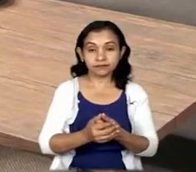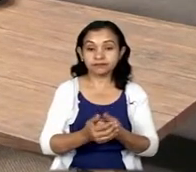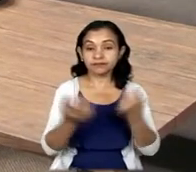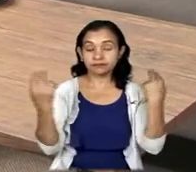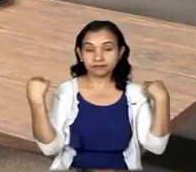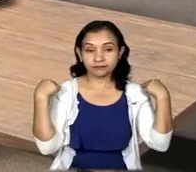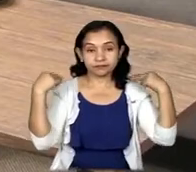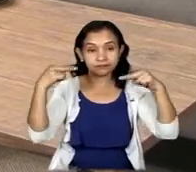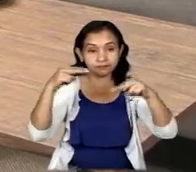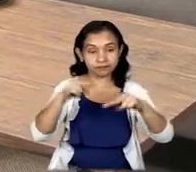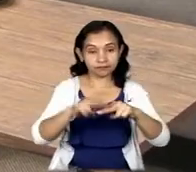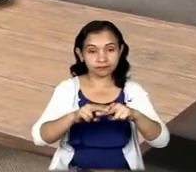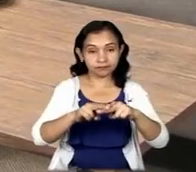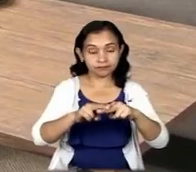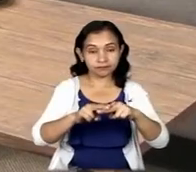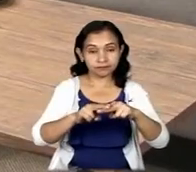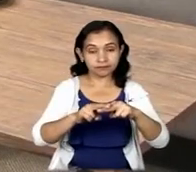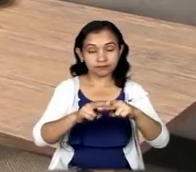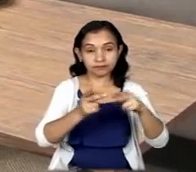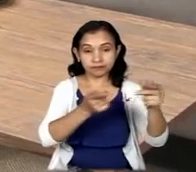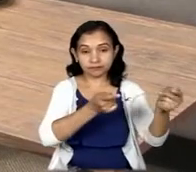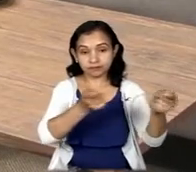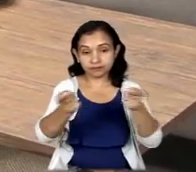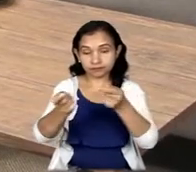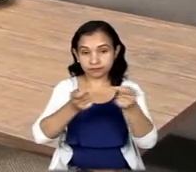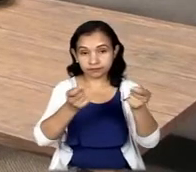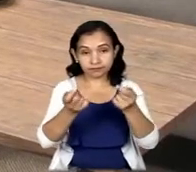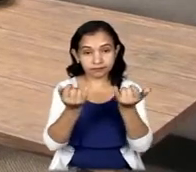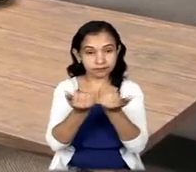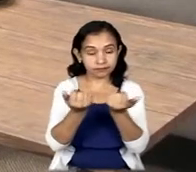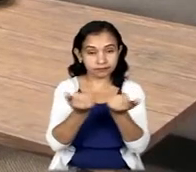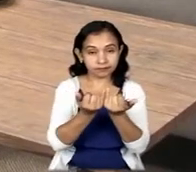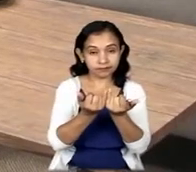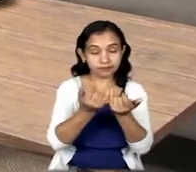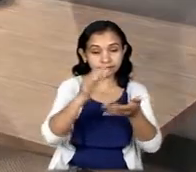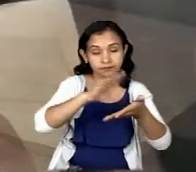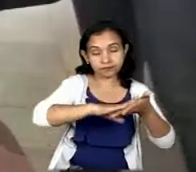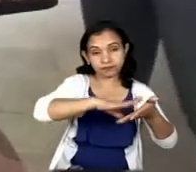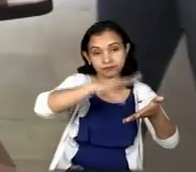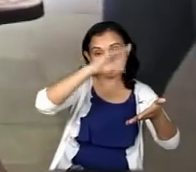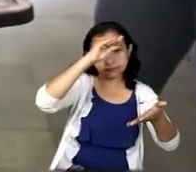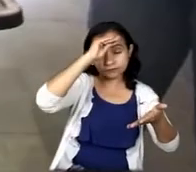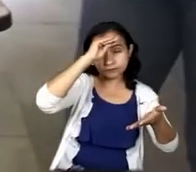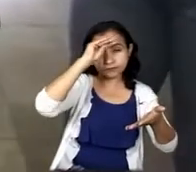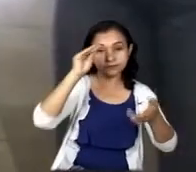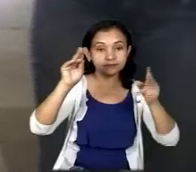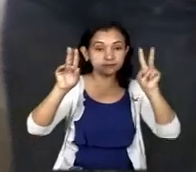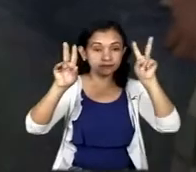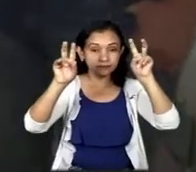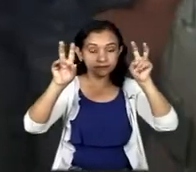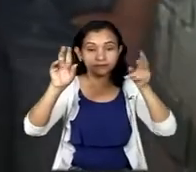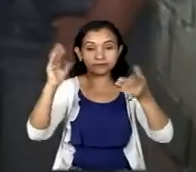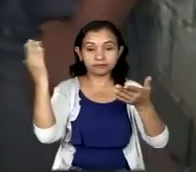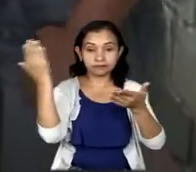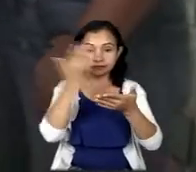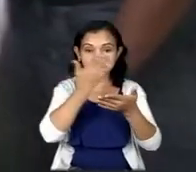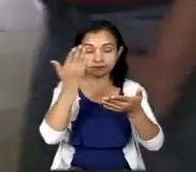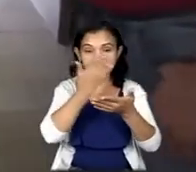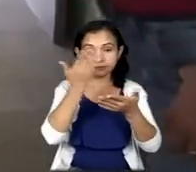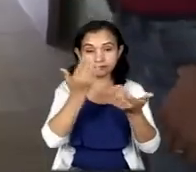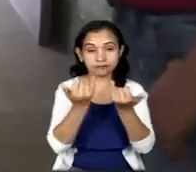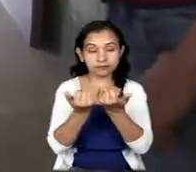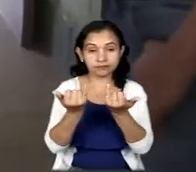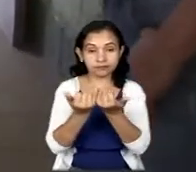docente, no es más que un mediador entre el aprendizaje, entre el conocimiento del estudiante, es un